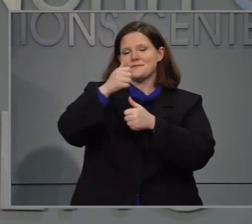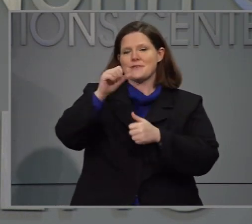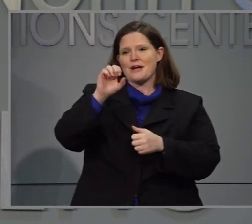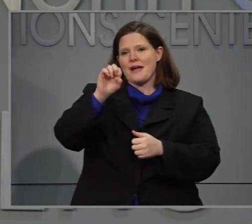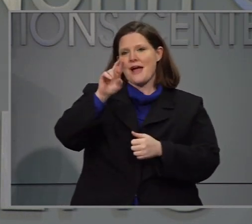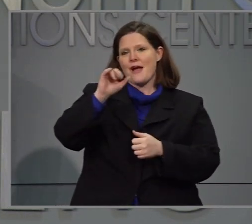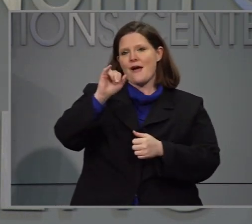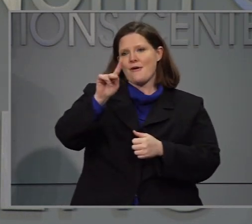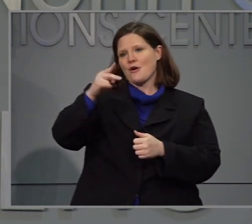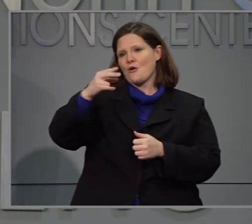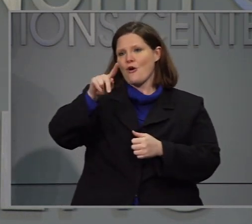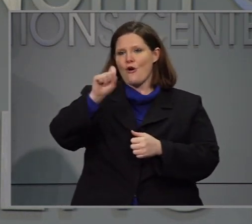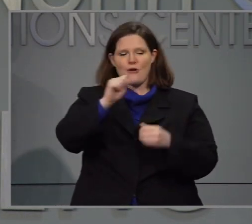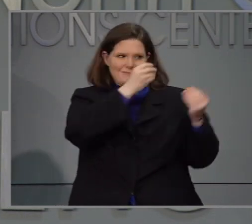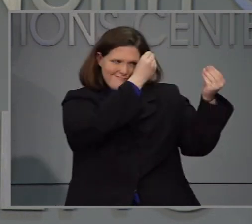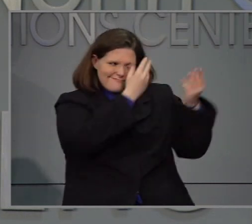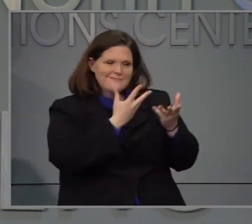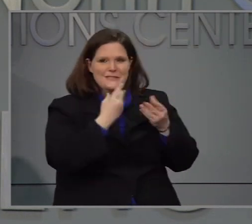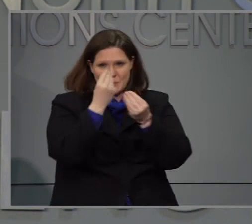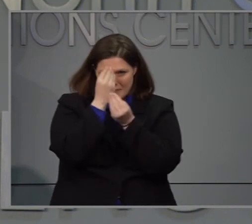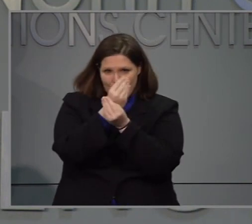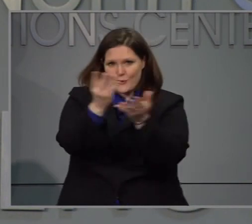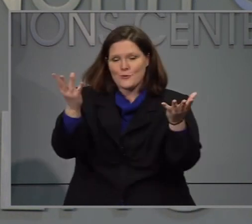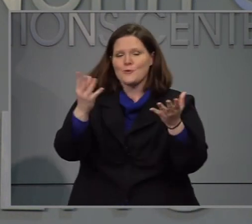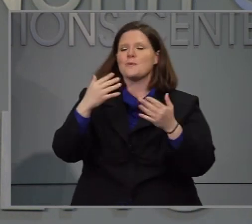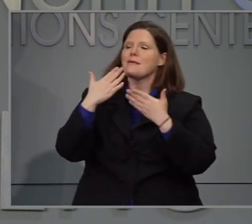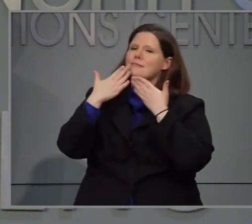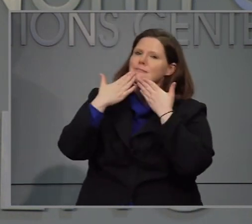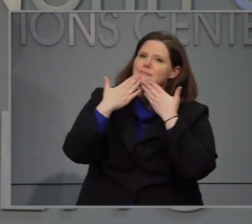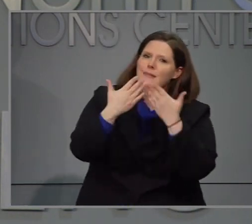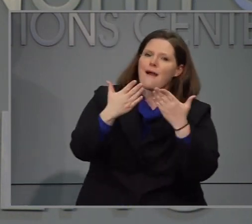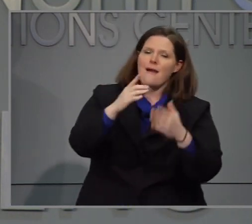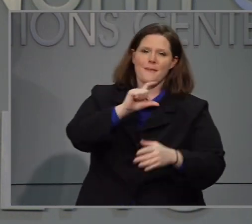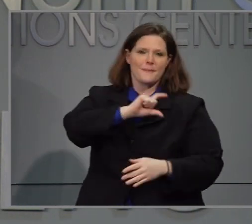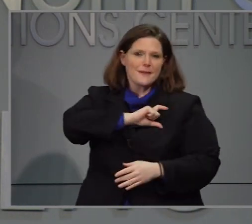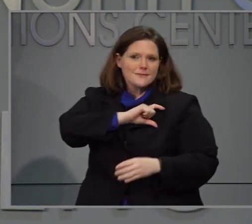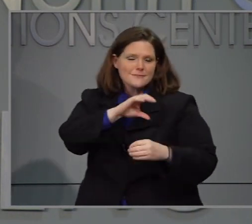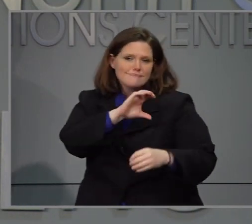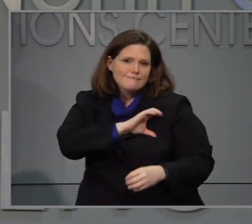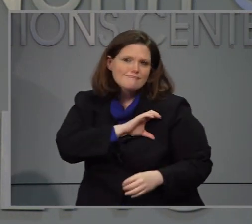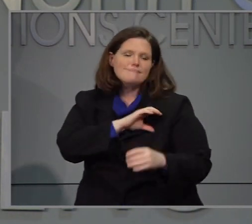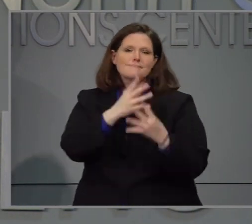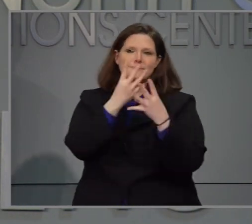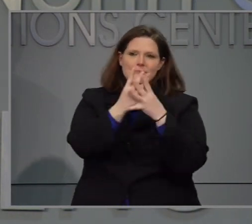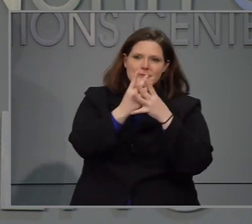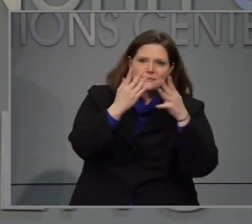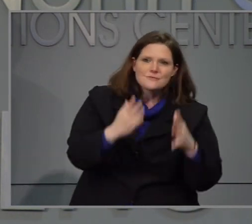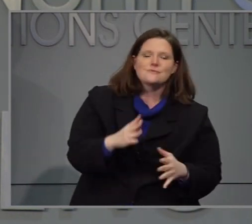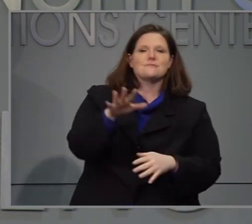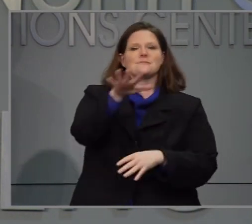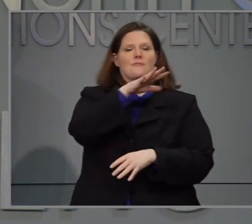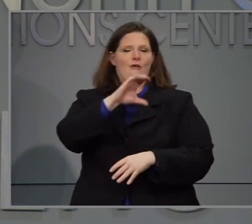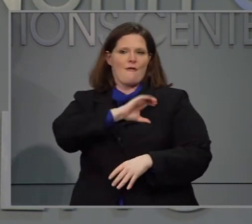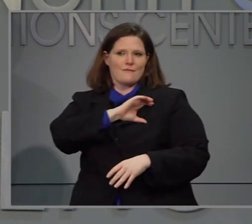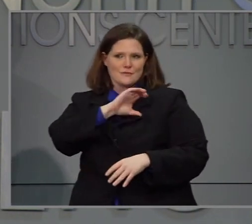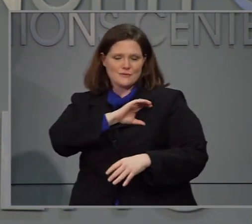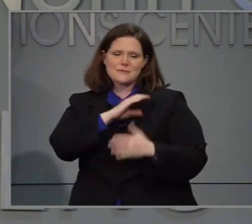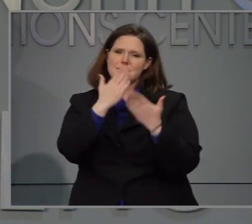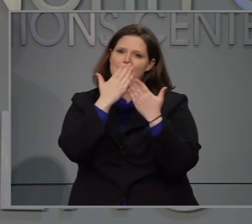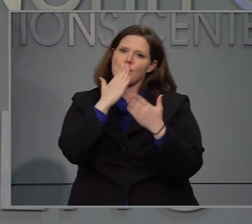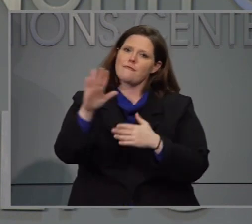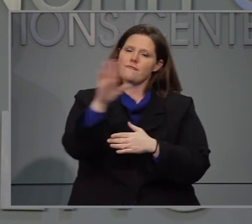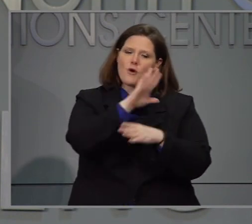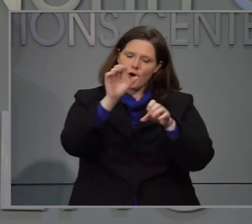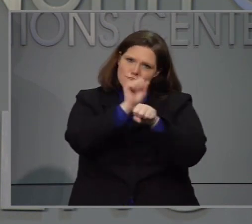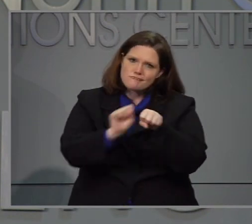yo quiero darles públicamente las gracias a los servicios de emergencia del Estado y a los oficiales del orden público por